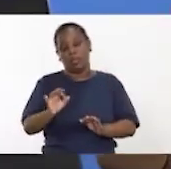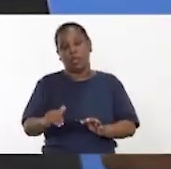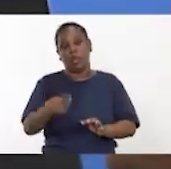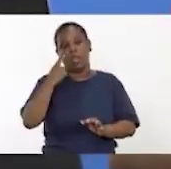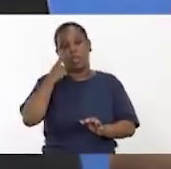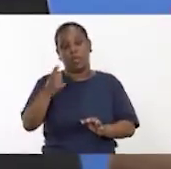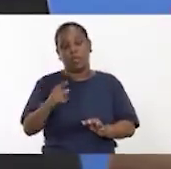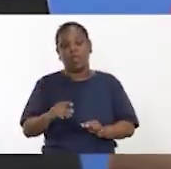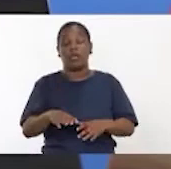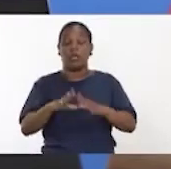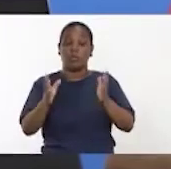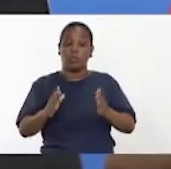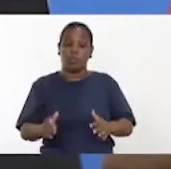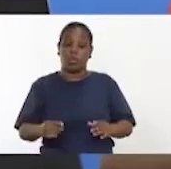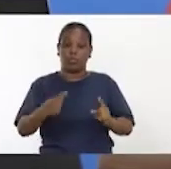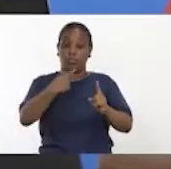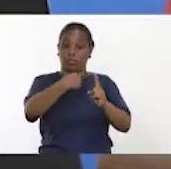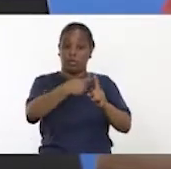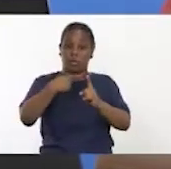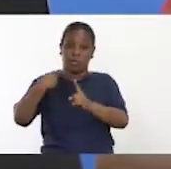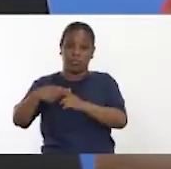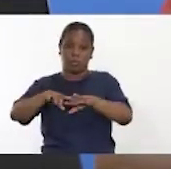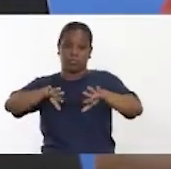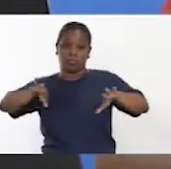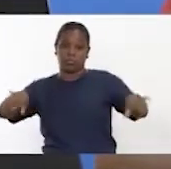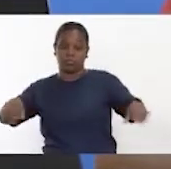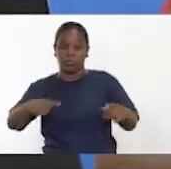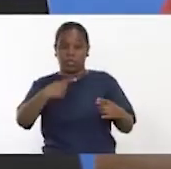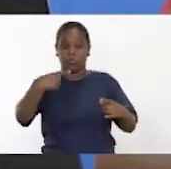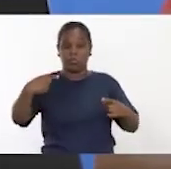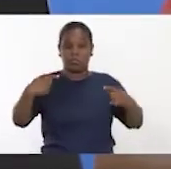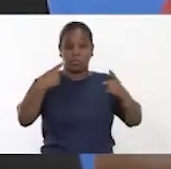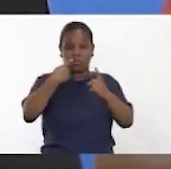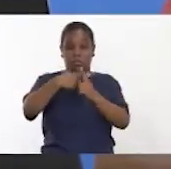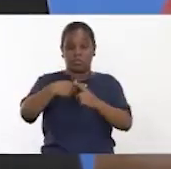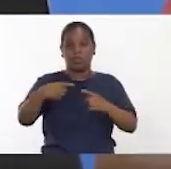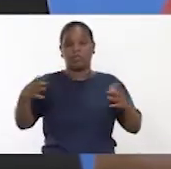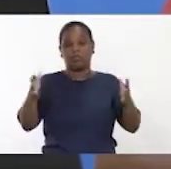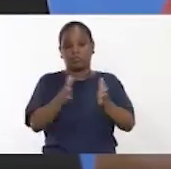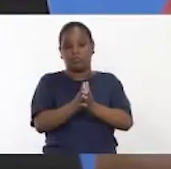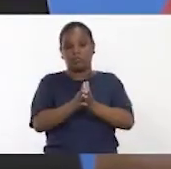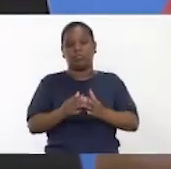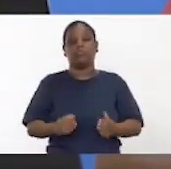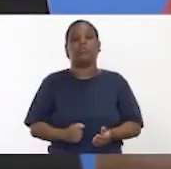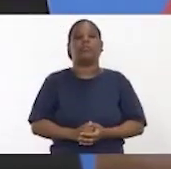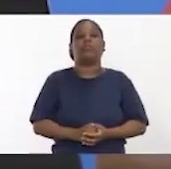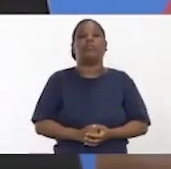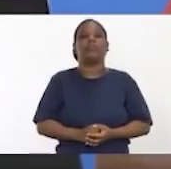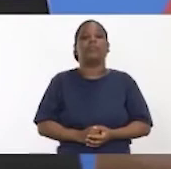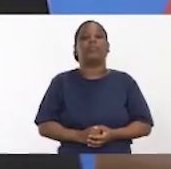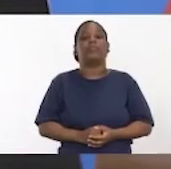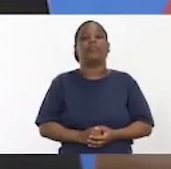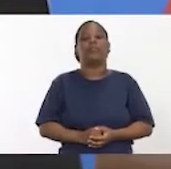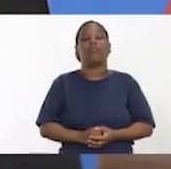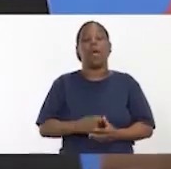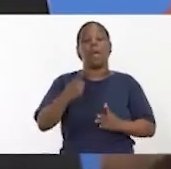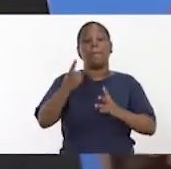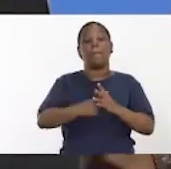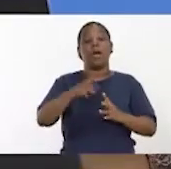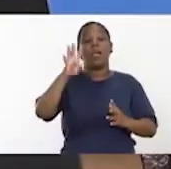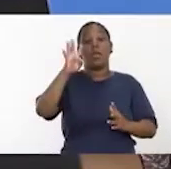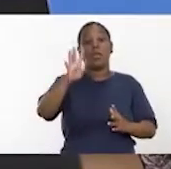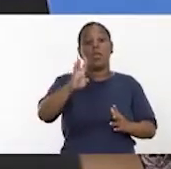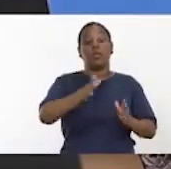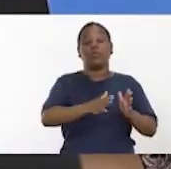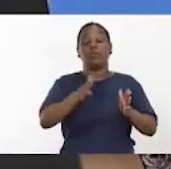vimos, cuerpos con carga de igual signo se repelen, cuerpos con cargas de diferentes signos se atraen.